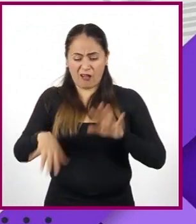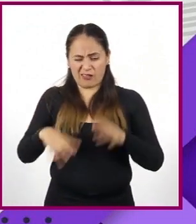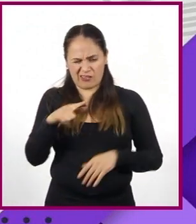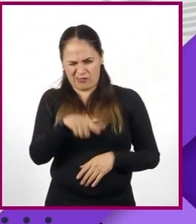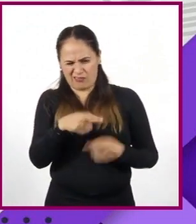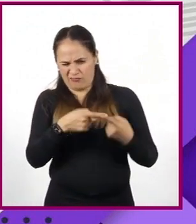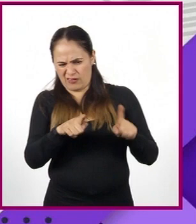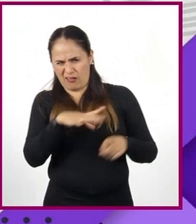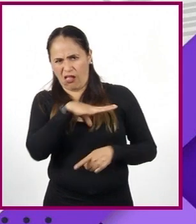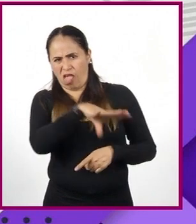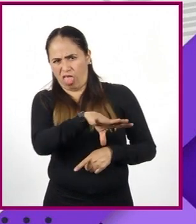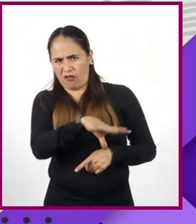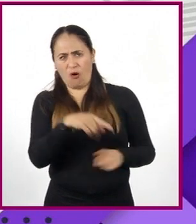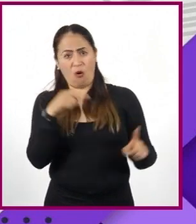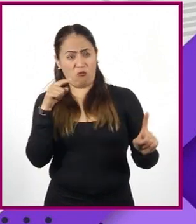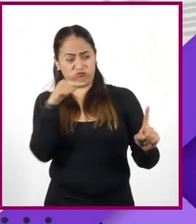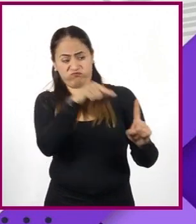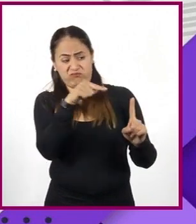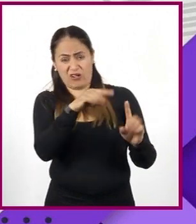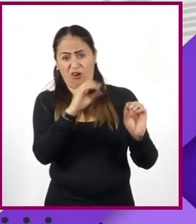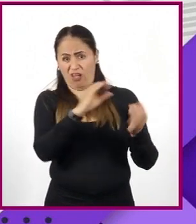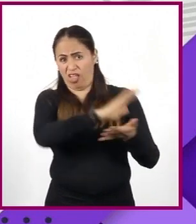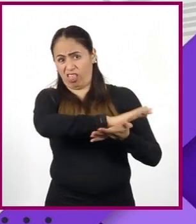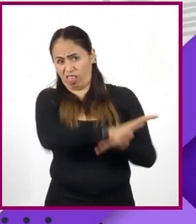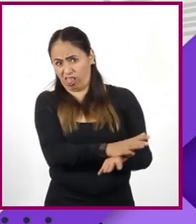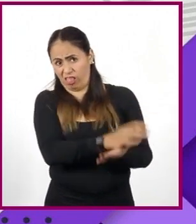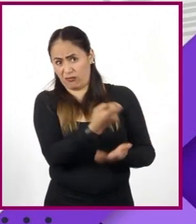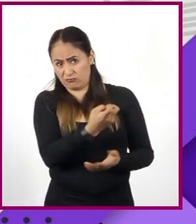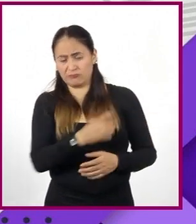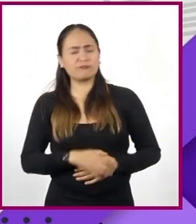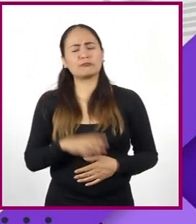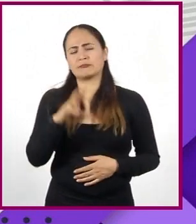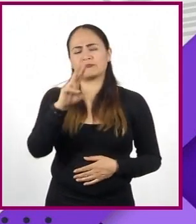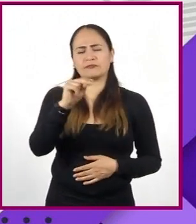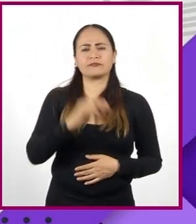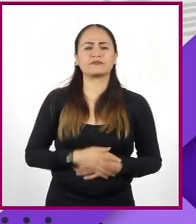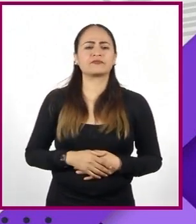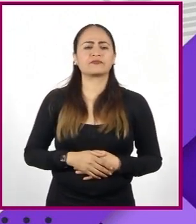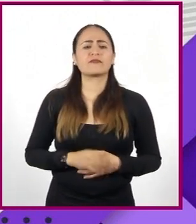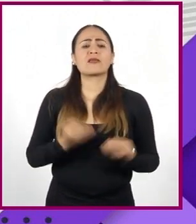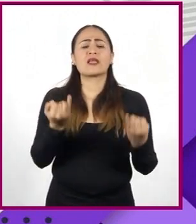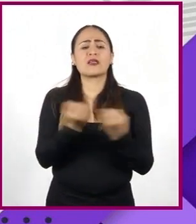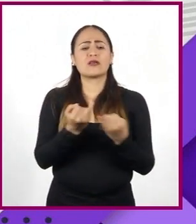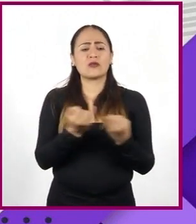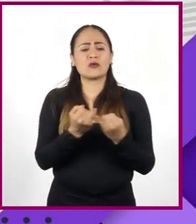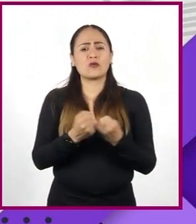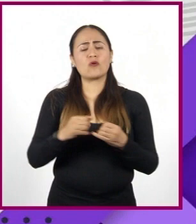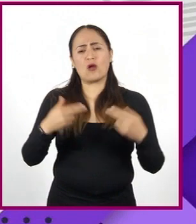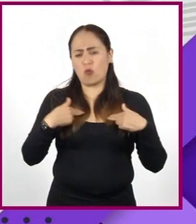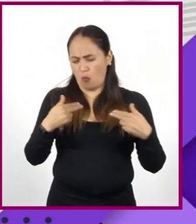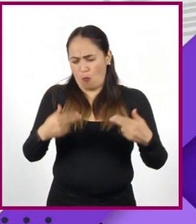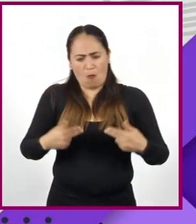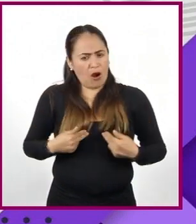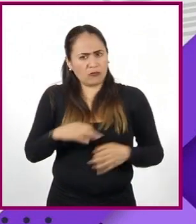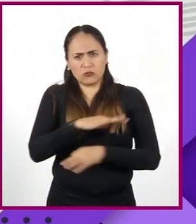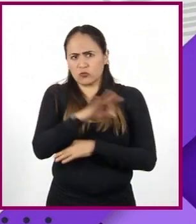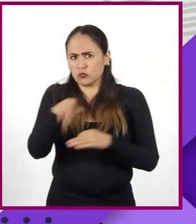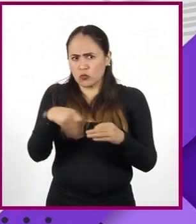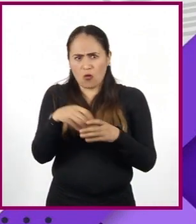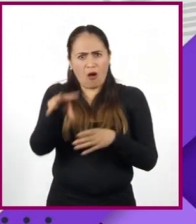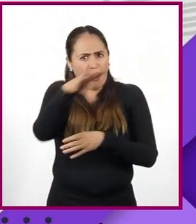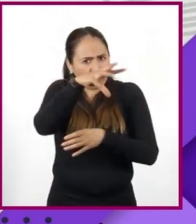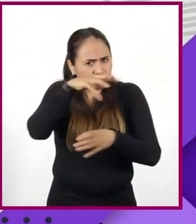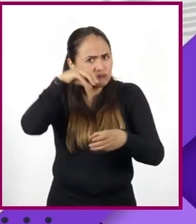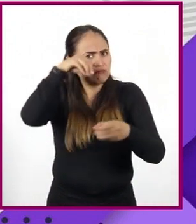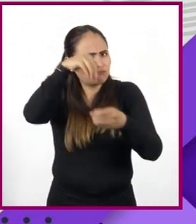el señalamiento o la discriminación. Reafirmar nuestro sentido de pertenencia a la humanidad. Ser conscientes